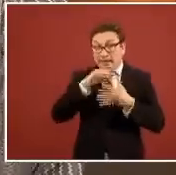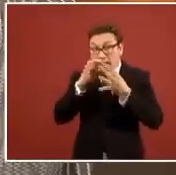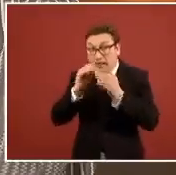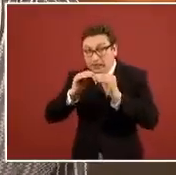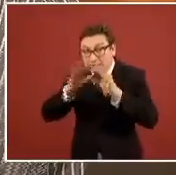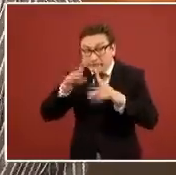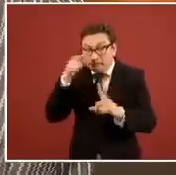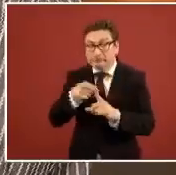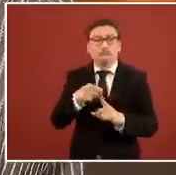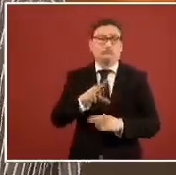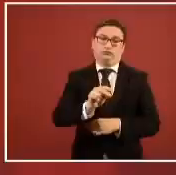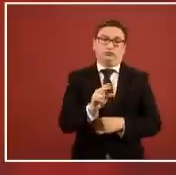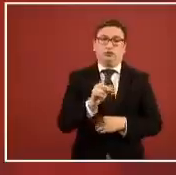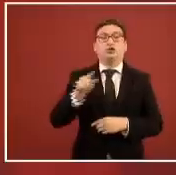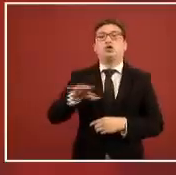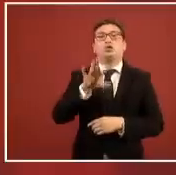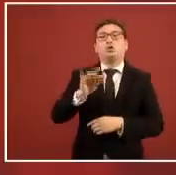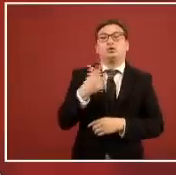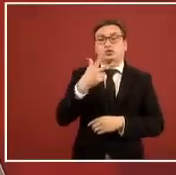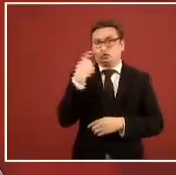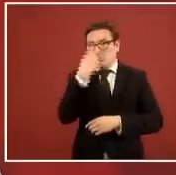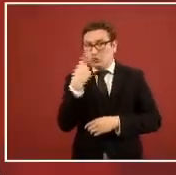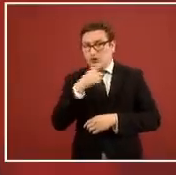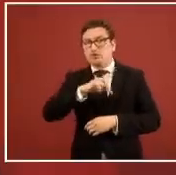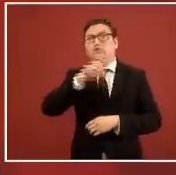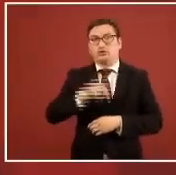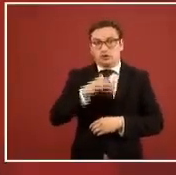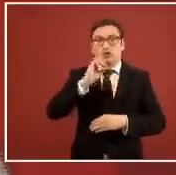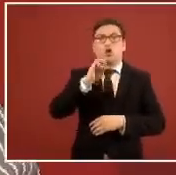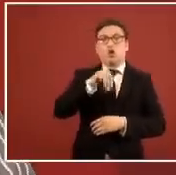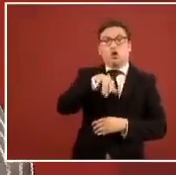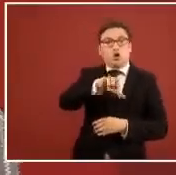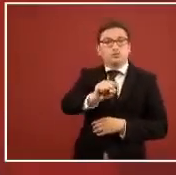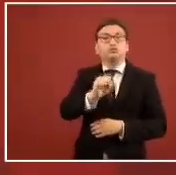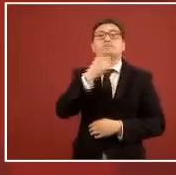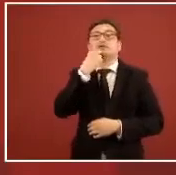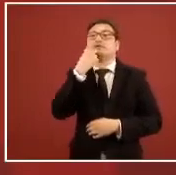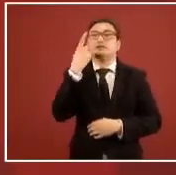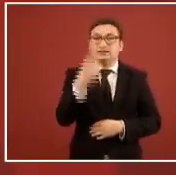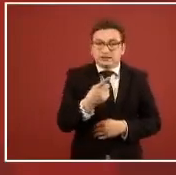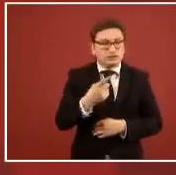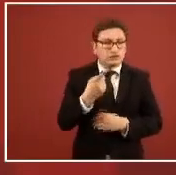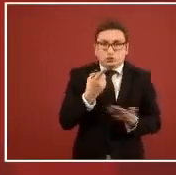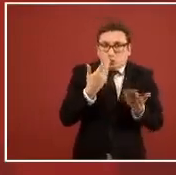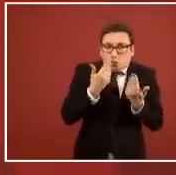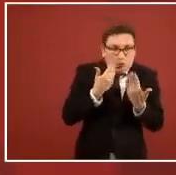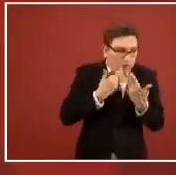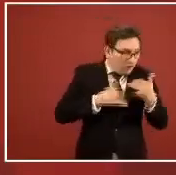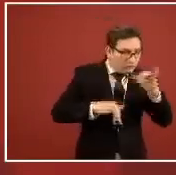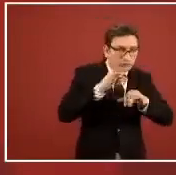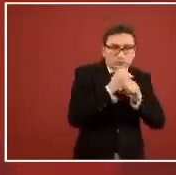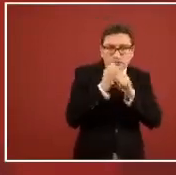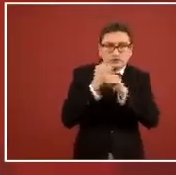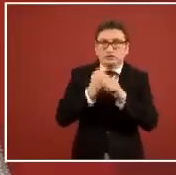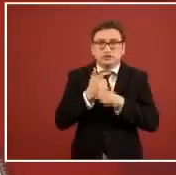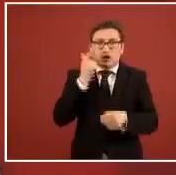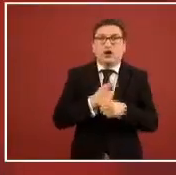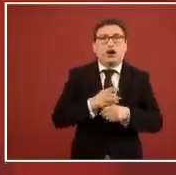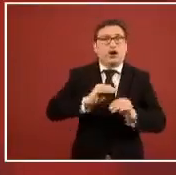enfática. Cerca de 48 horas después, la Organización Mundial de la Salud dijo: no existe evidencia científica todavía que lo